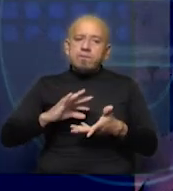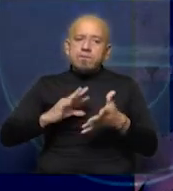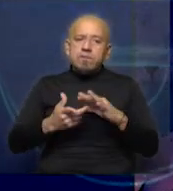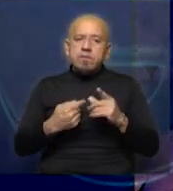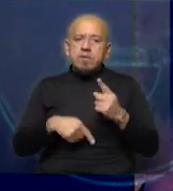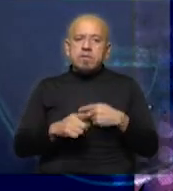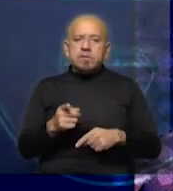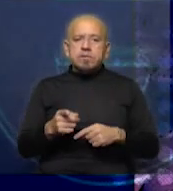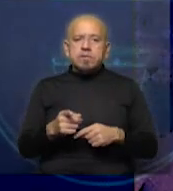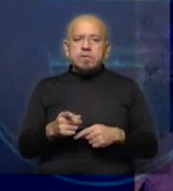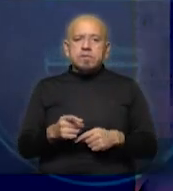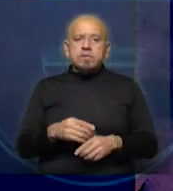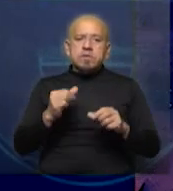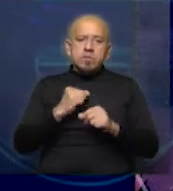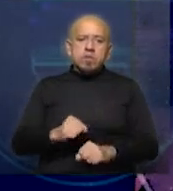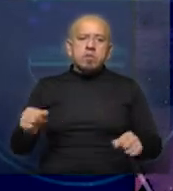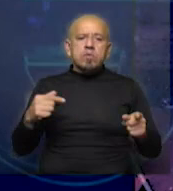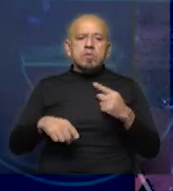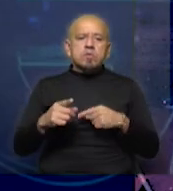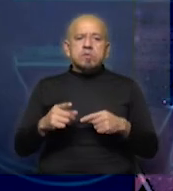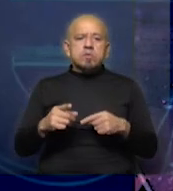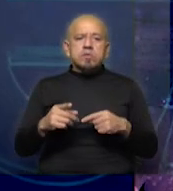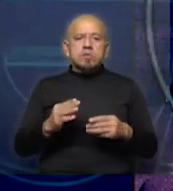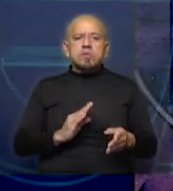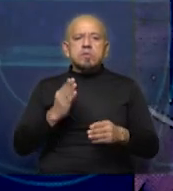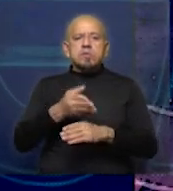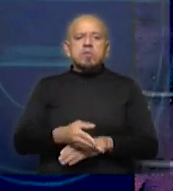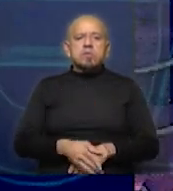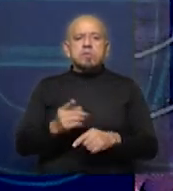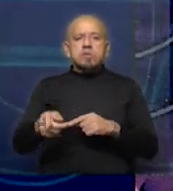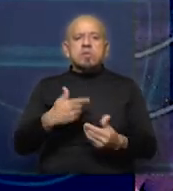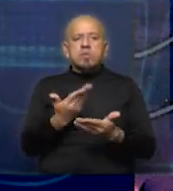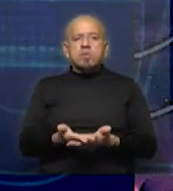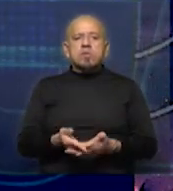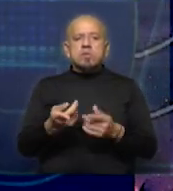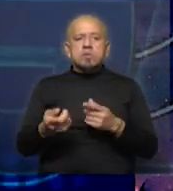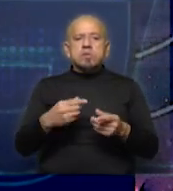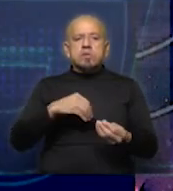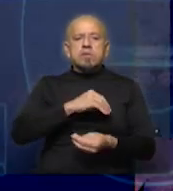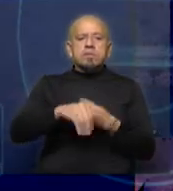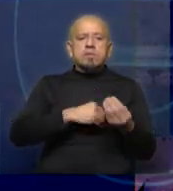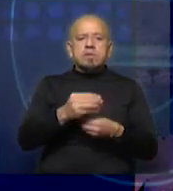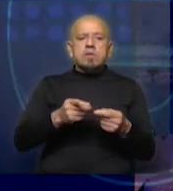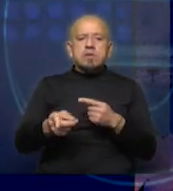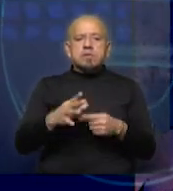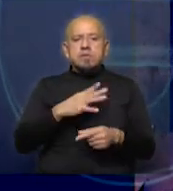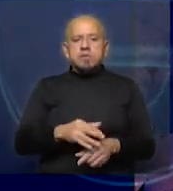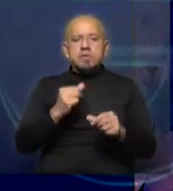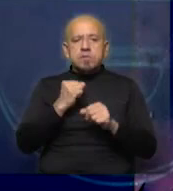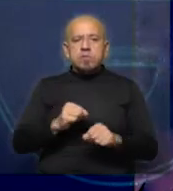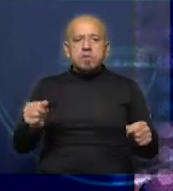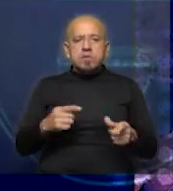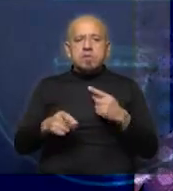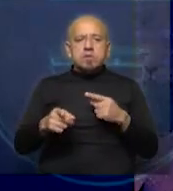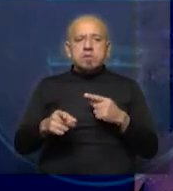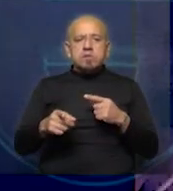un una herramienta que nos pueda alcanzar per que nos pueda dar accesibilidad a distintos tipos de propuestas y que las familias y los chicos mismos las puedan apropiar